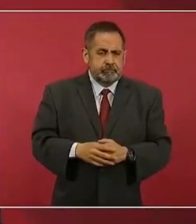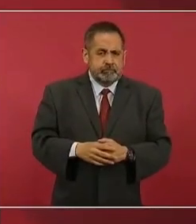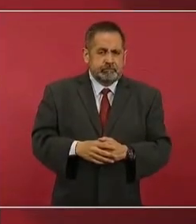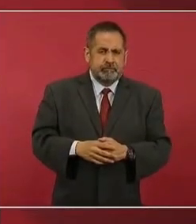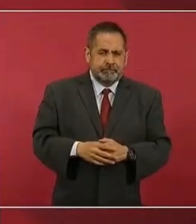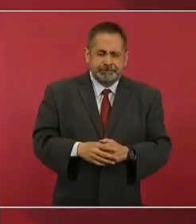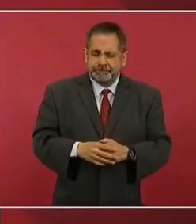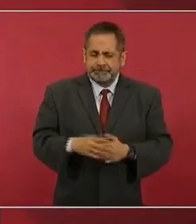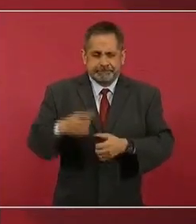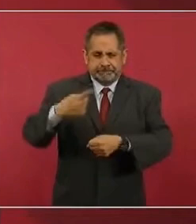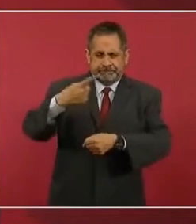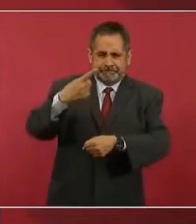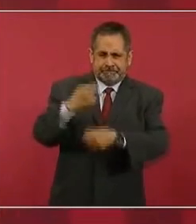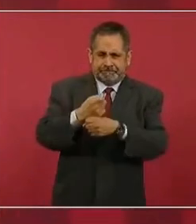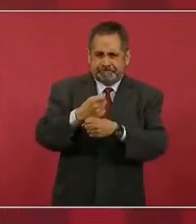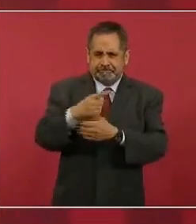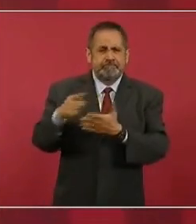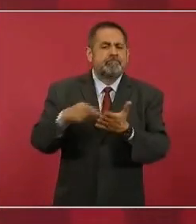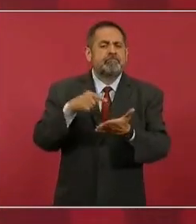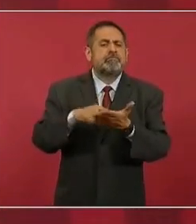El primer lugar en votación